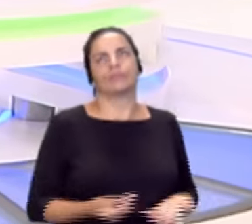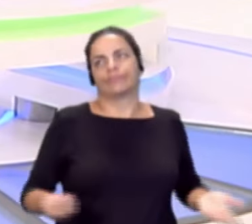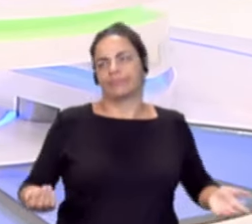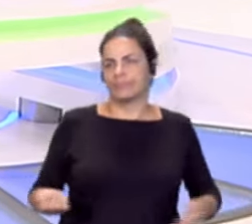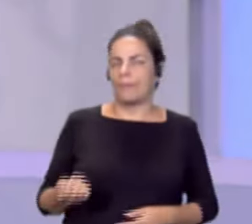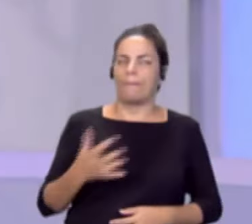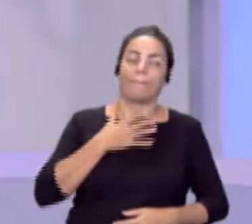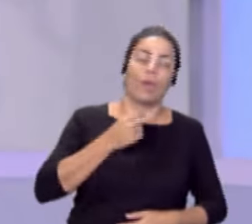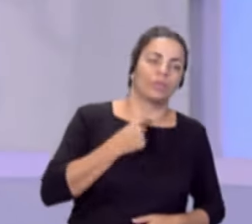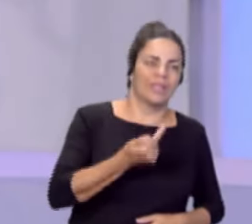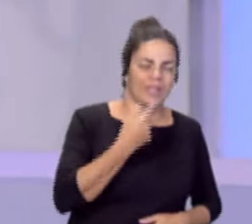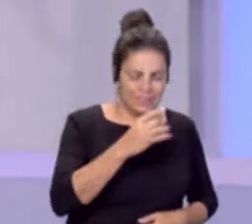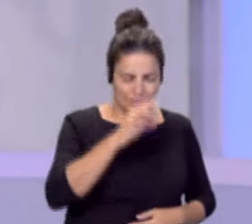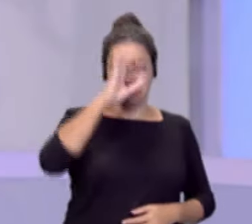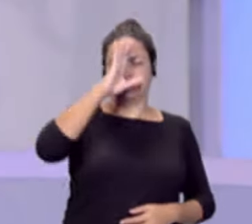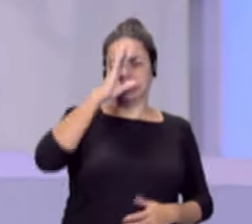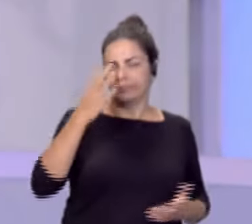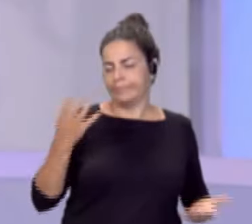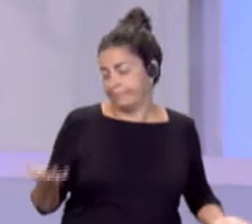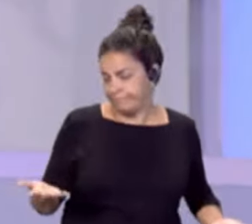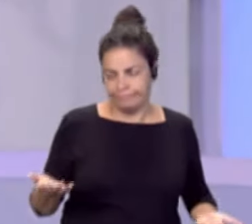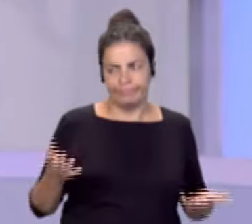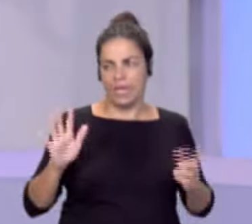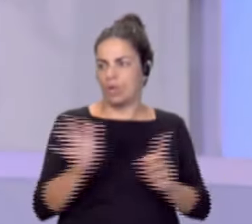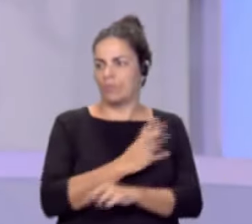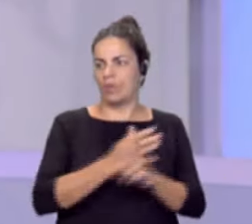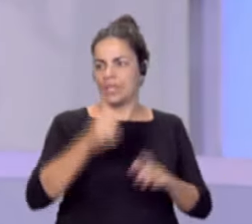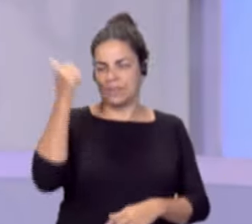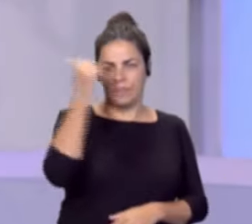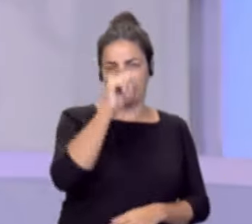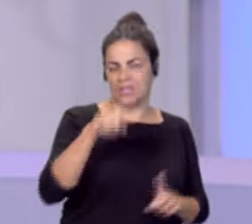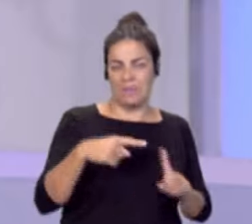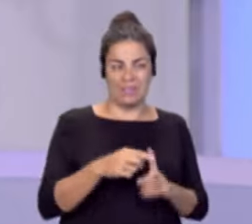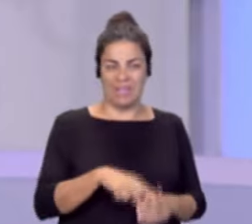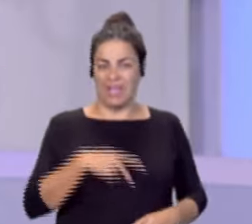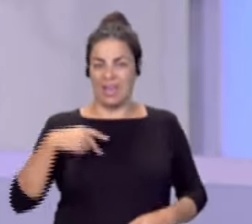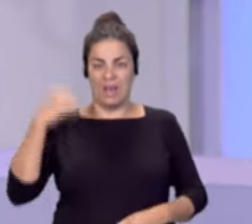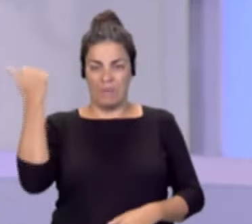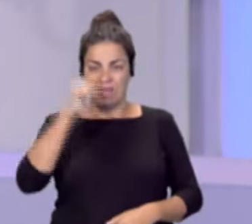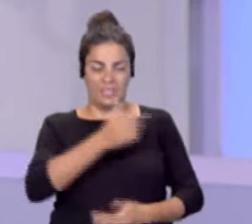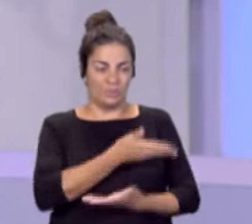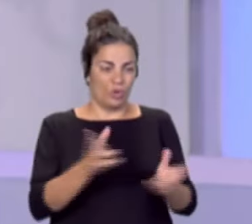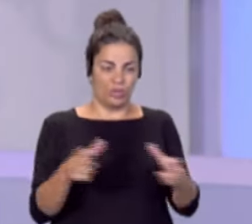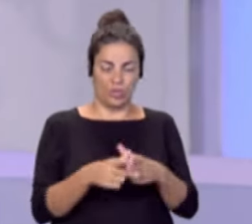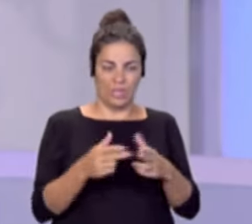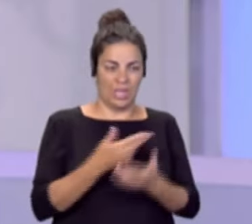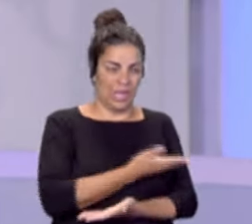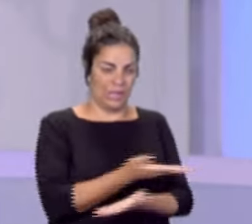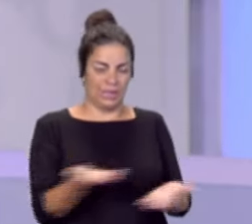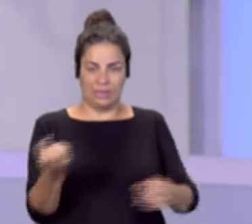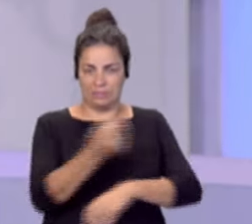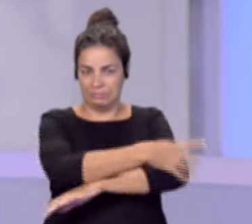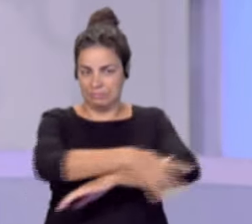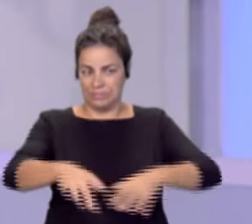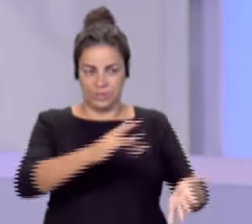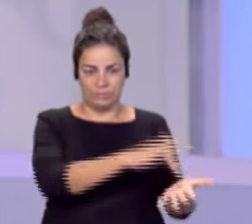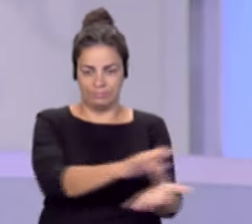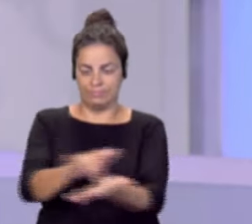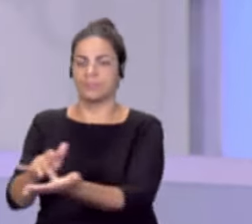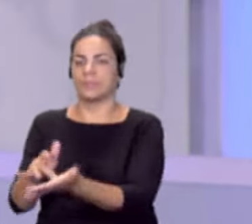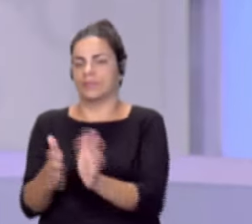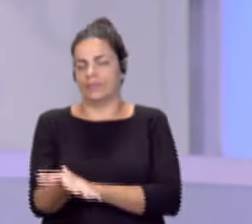dado que la violencia machista y en general el machismo es algo transversal a la sociedad, lo que nos abre es los ojos a que esto no es